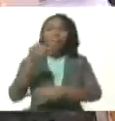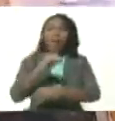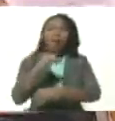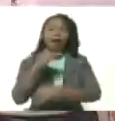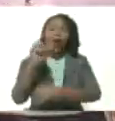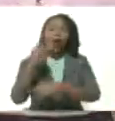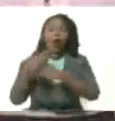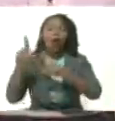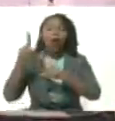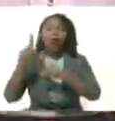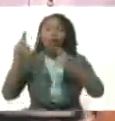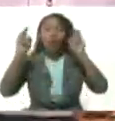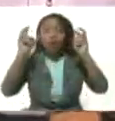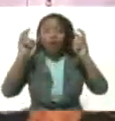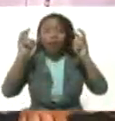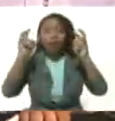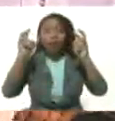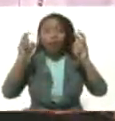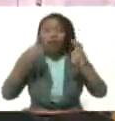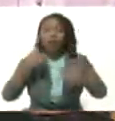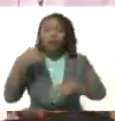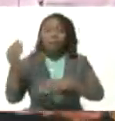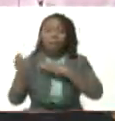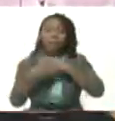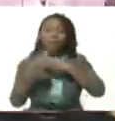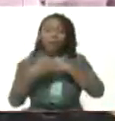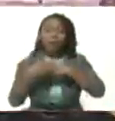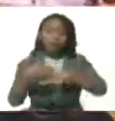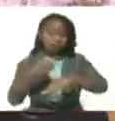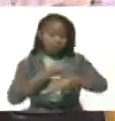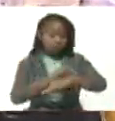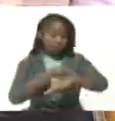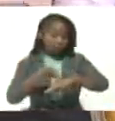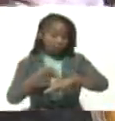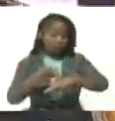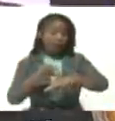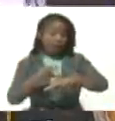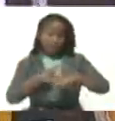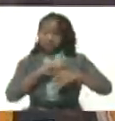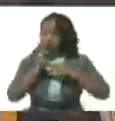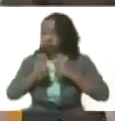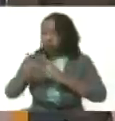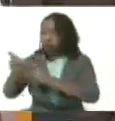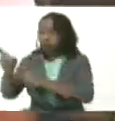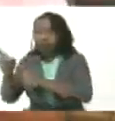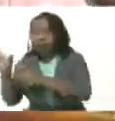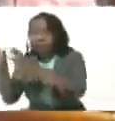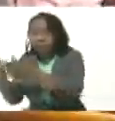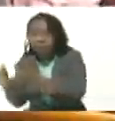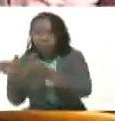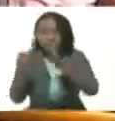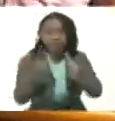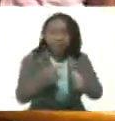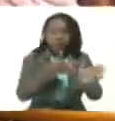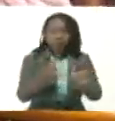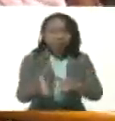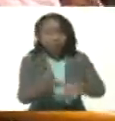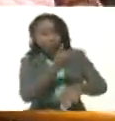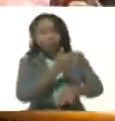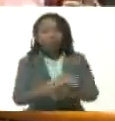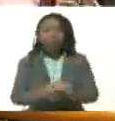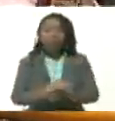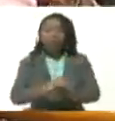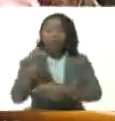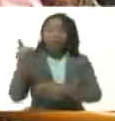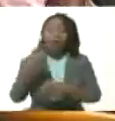si pide otro producto, me va pidiendo automáticamente, sucesivamente. Bueno, para que ustedes puedan ver lo que nos dice